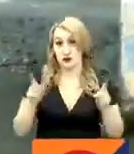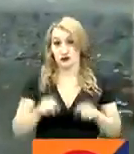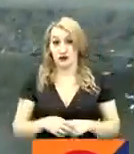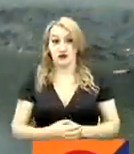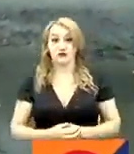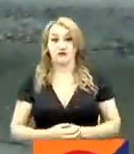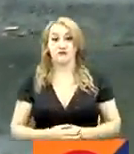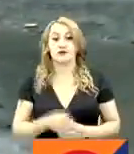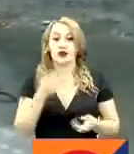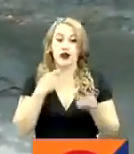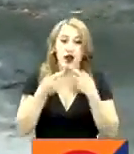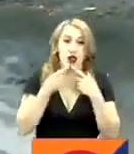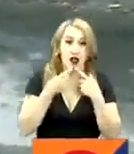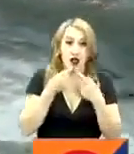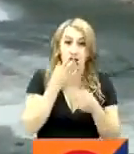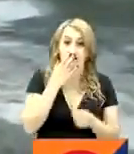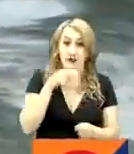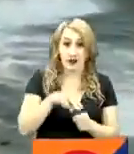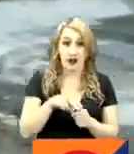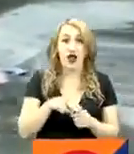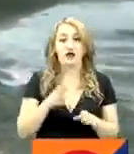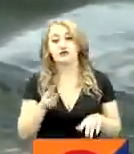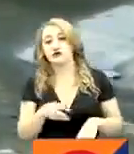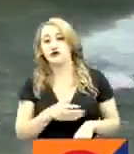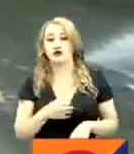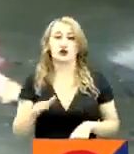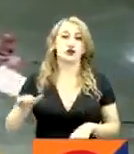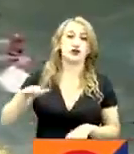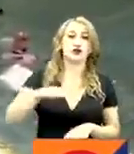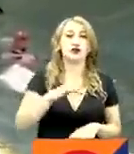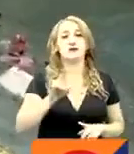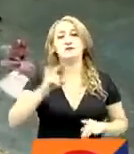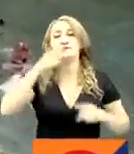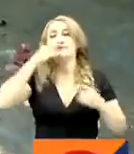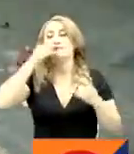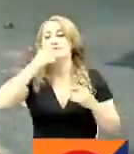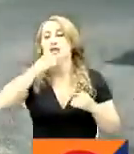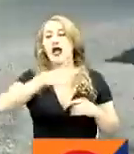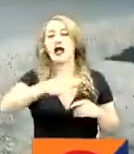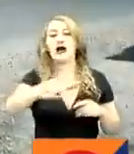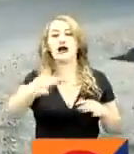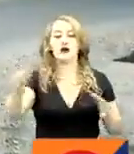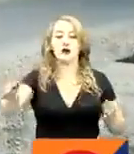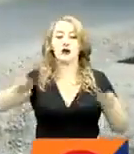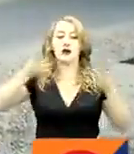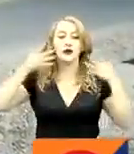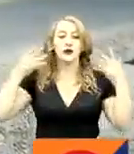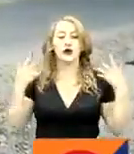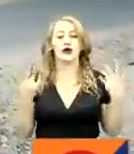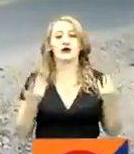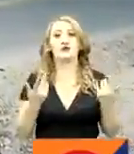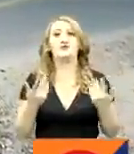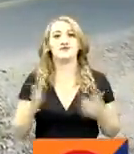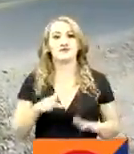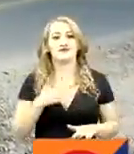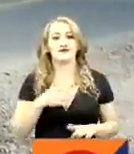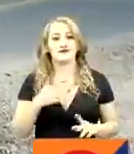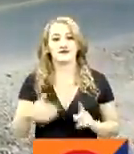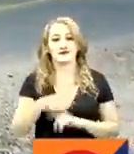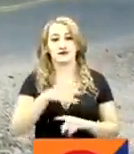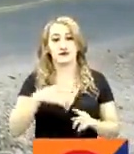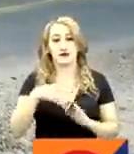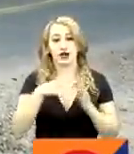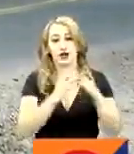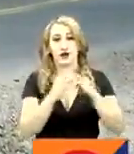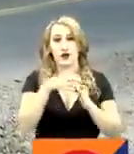con los indígenas seguimos nuestro recorrido el olor a mar la brisa y la sal se sentían en el ambiente la presencia de algunos camiones y a